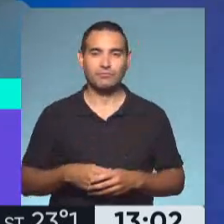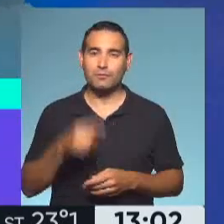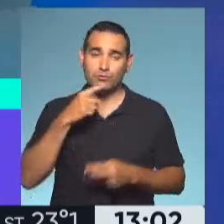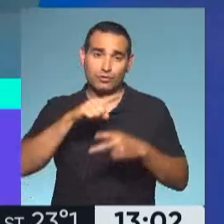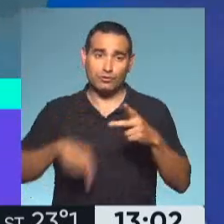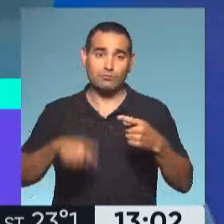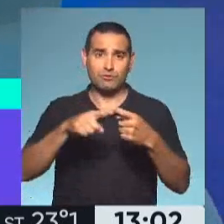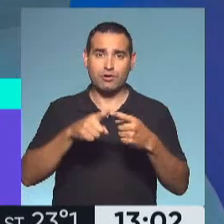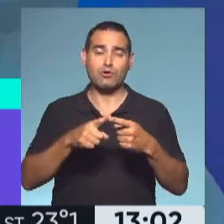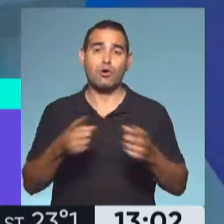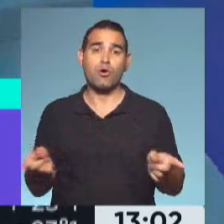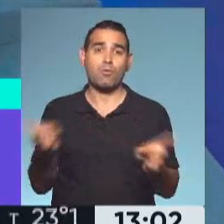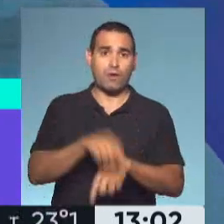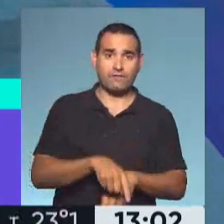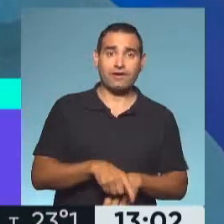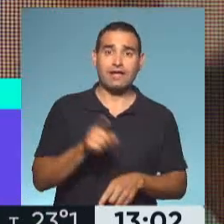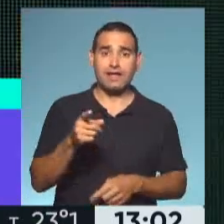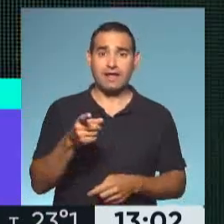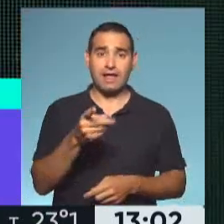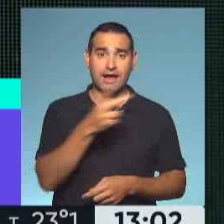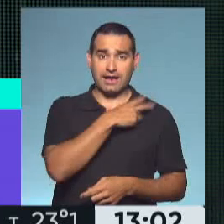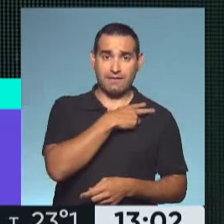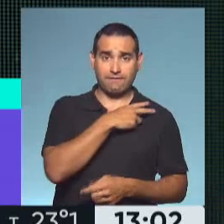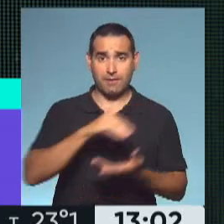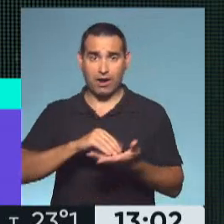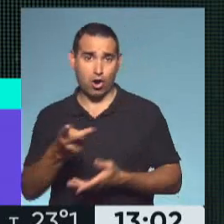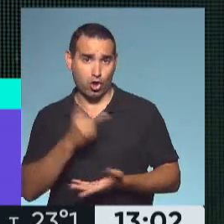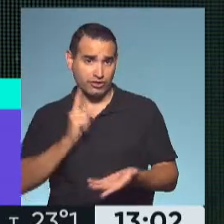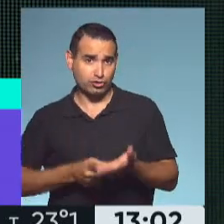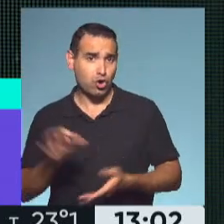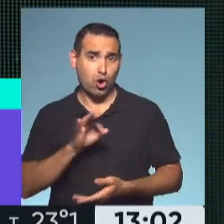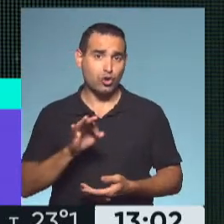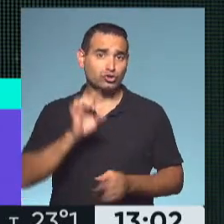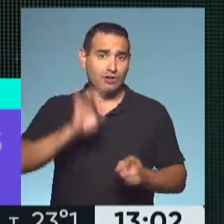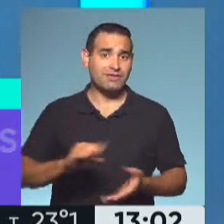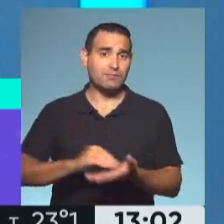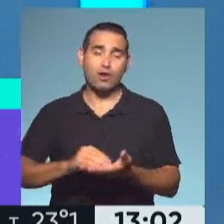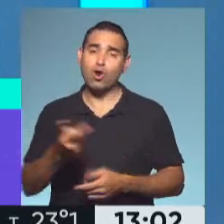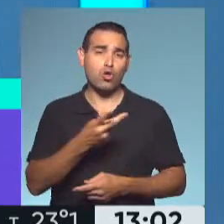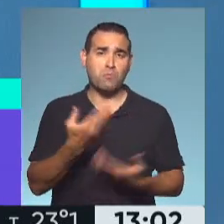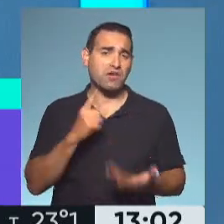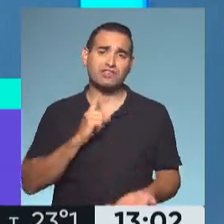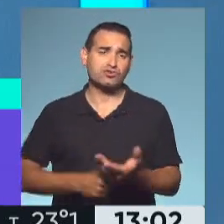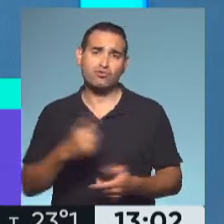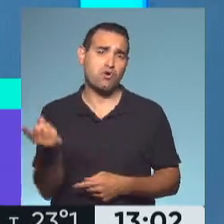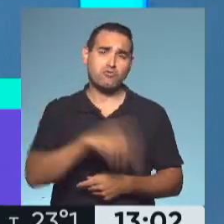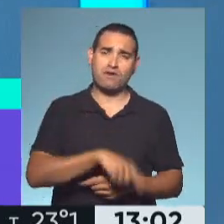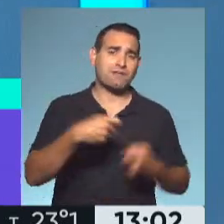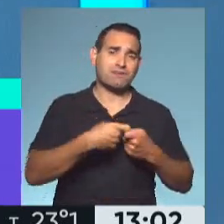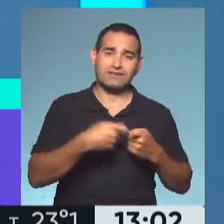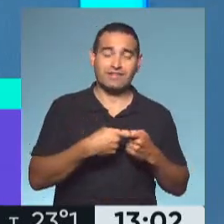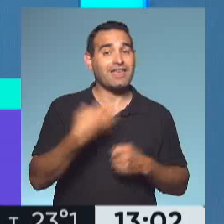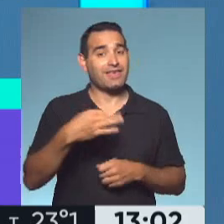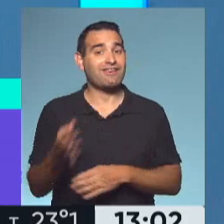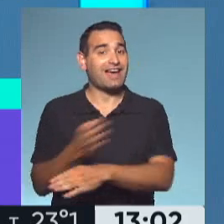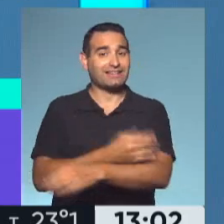La reversibilidad, ¿la puede disponer el empleador y el empleado o el empleado únicamente? Cualquiera de las dos partes. Cualquiera de las dos partes. Cualquiera de las dos partes,